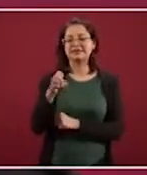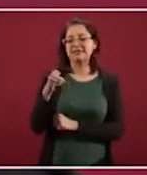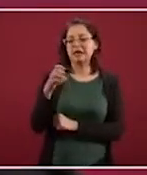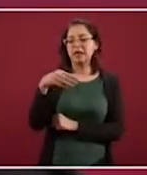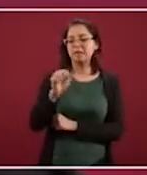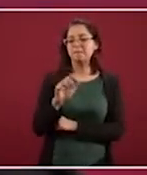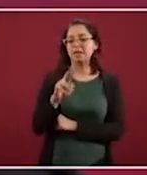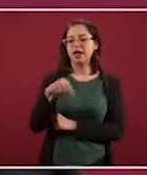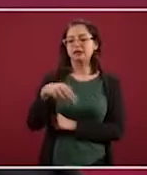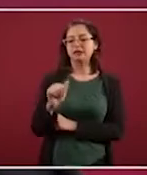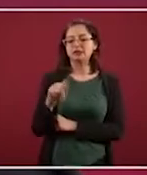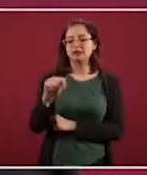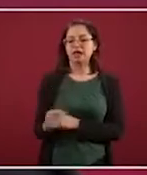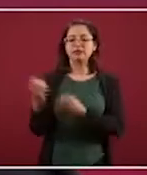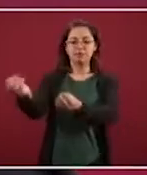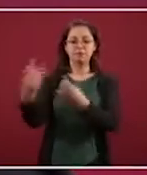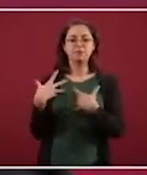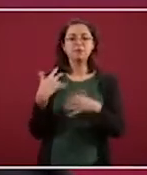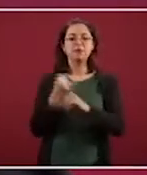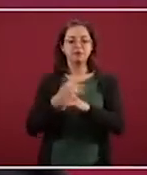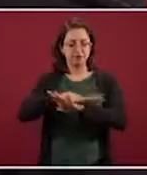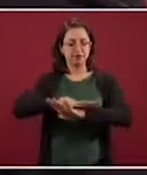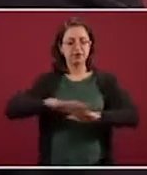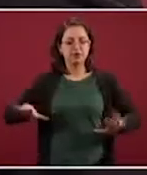Ambiente sobre